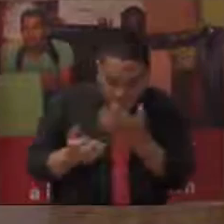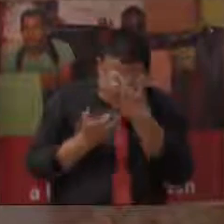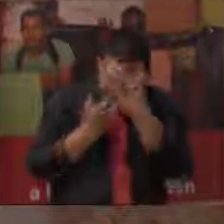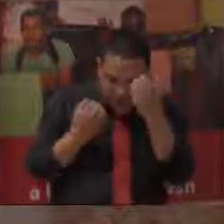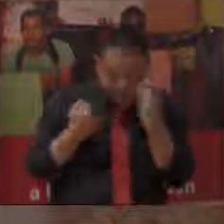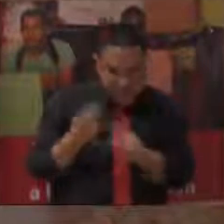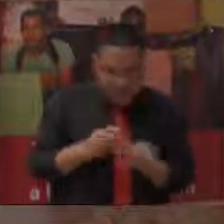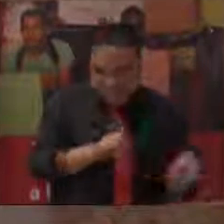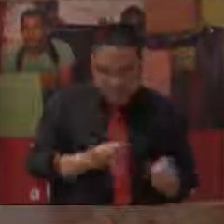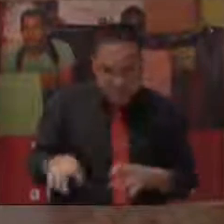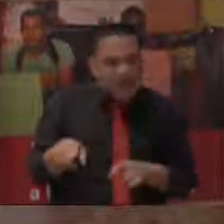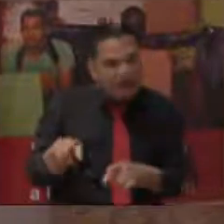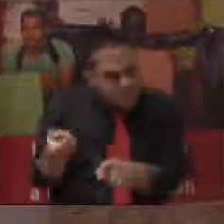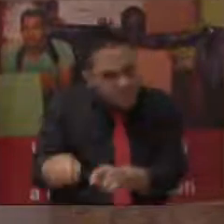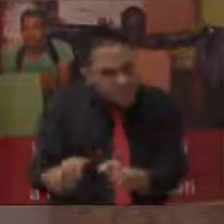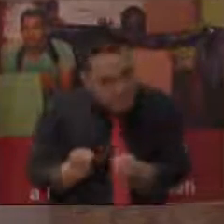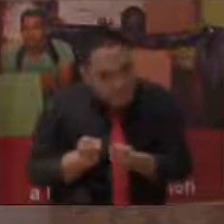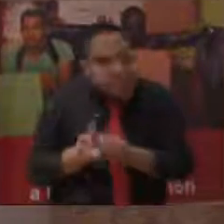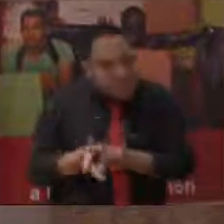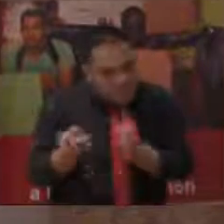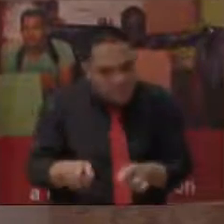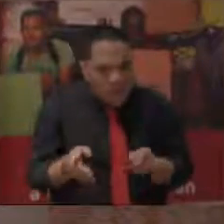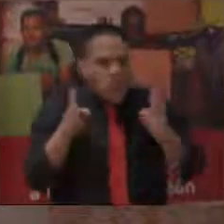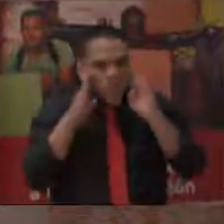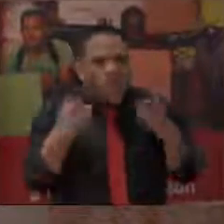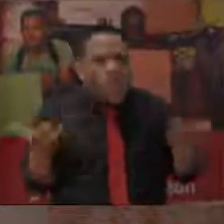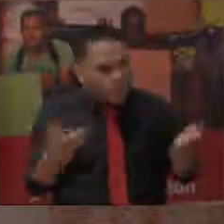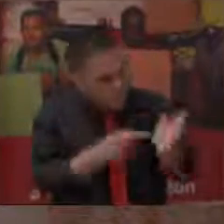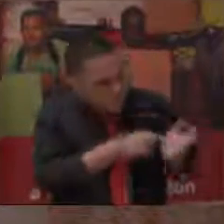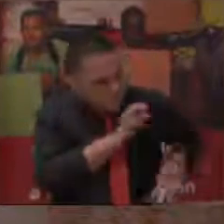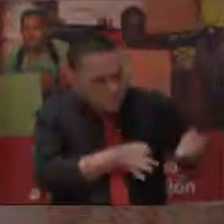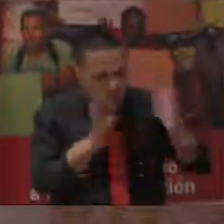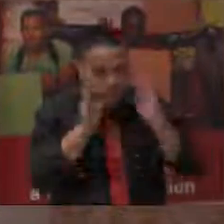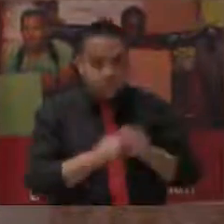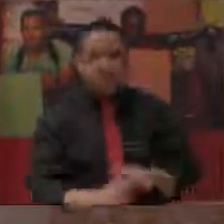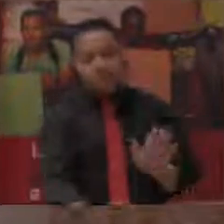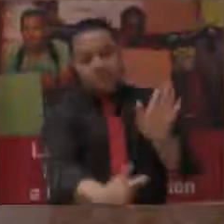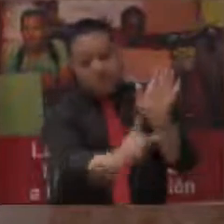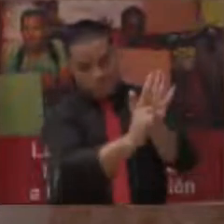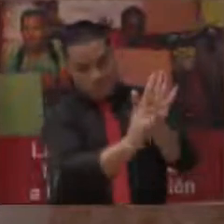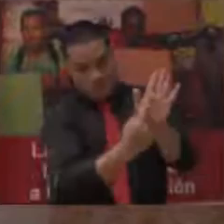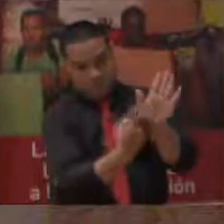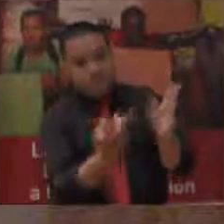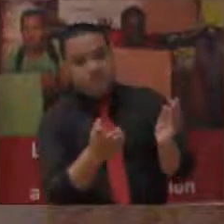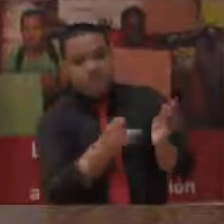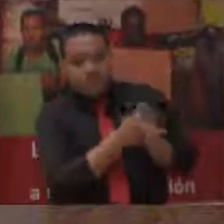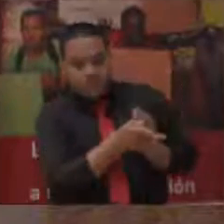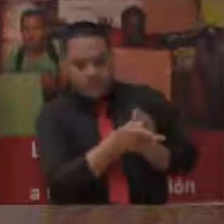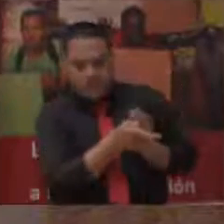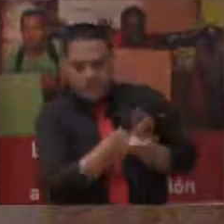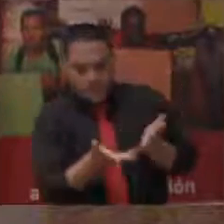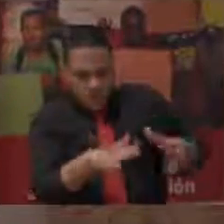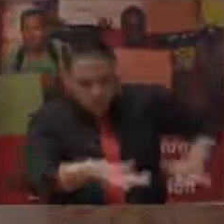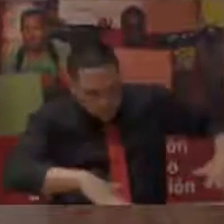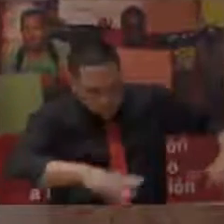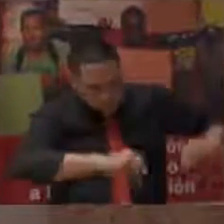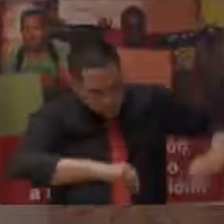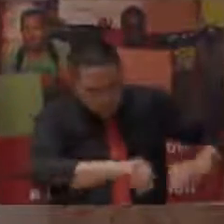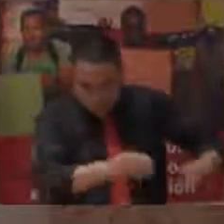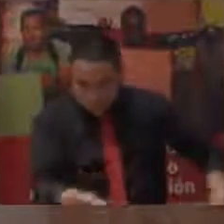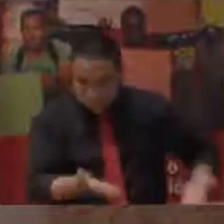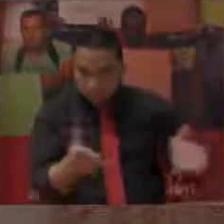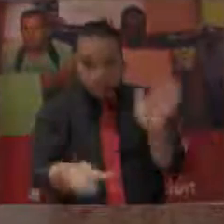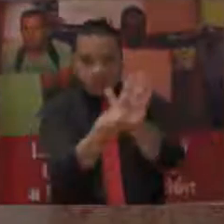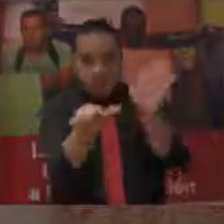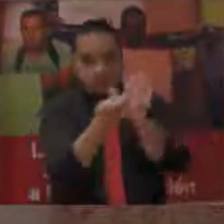contenida en la ley 1448 del 2011, que es la ley de víctimas y restitución de tierras. El artículo tercero, tal